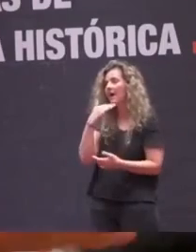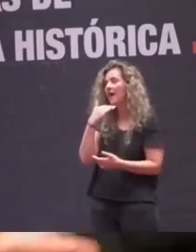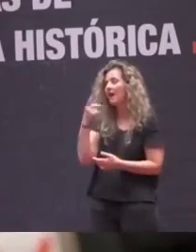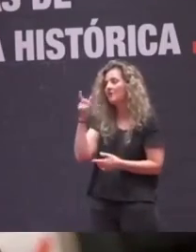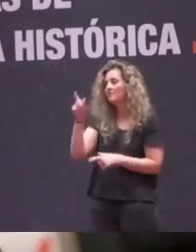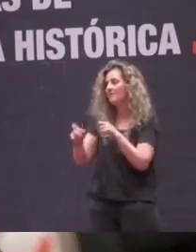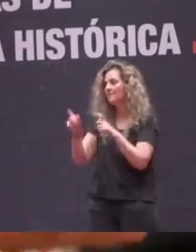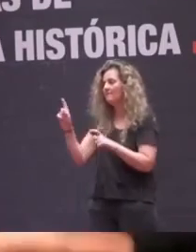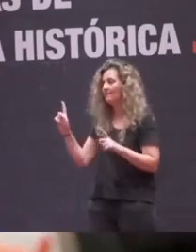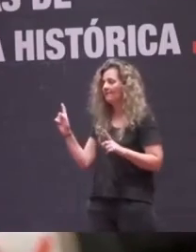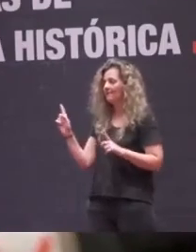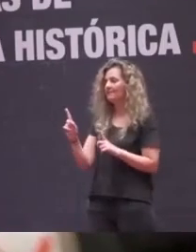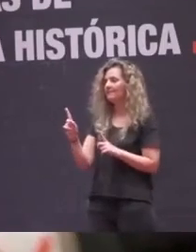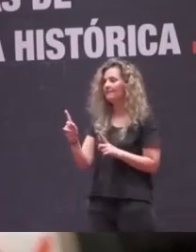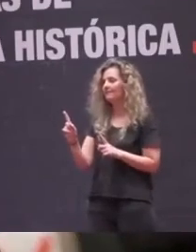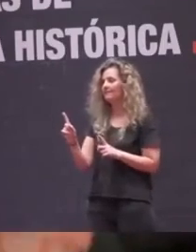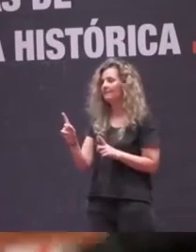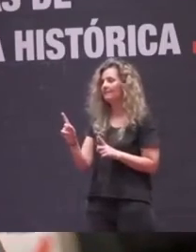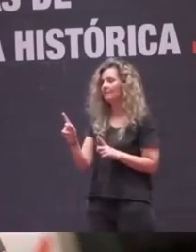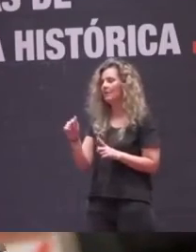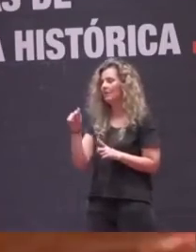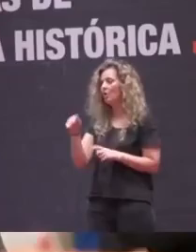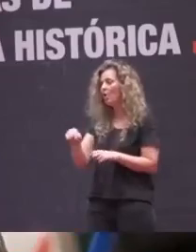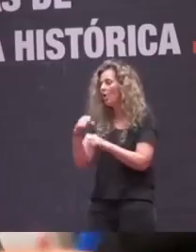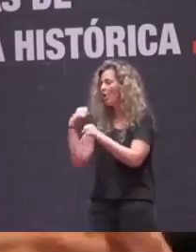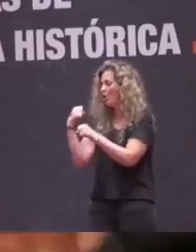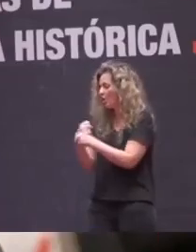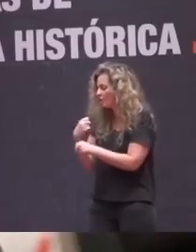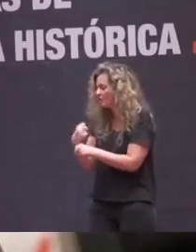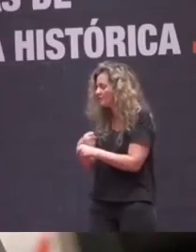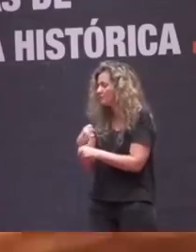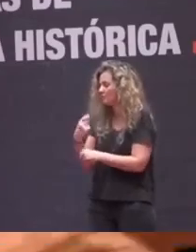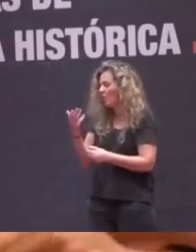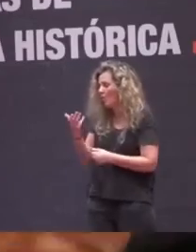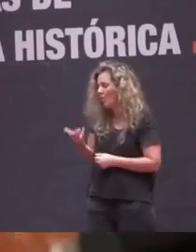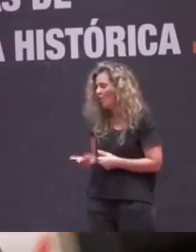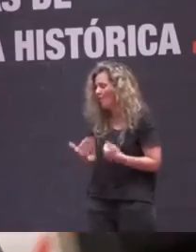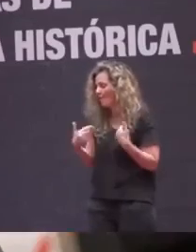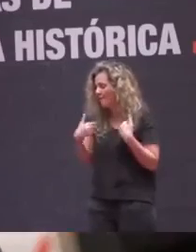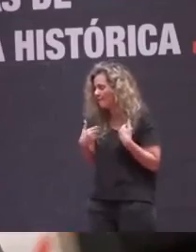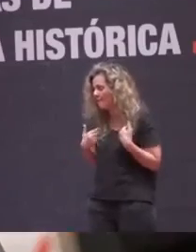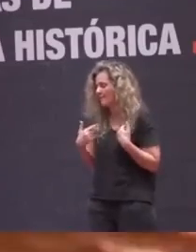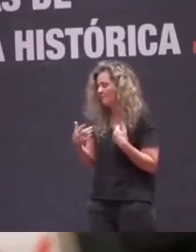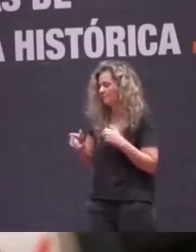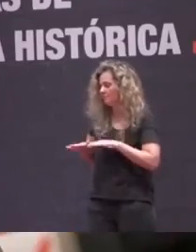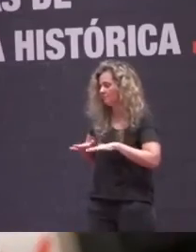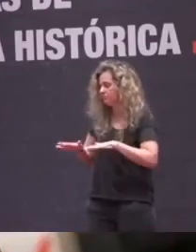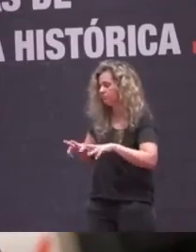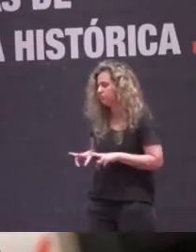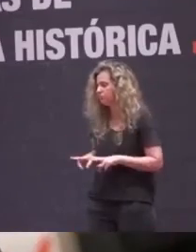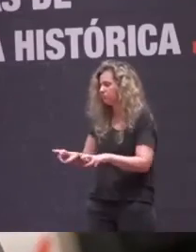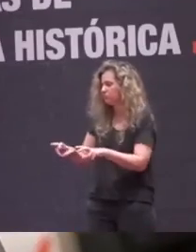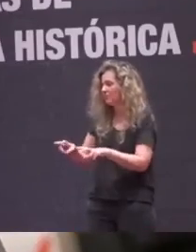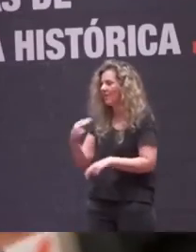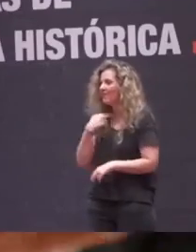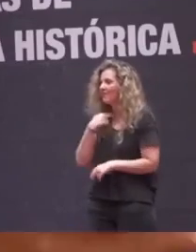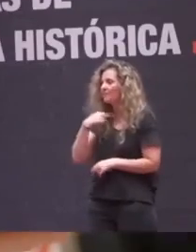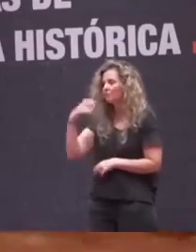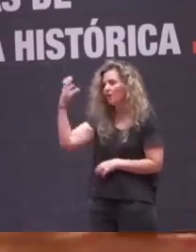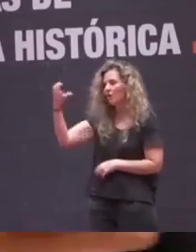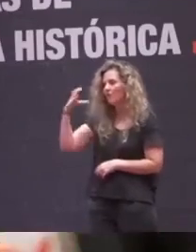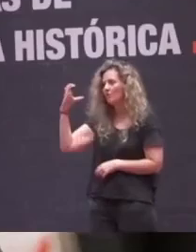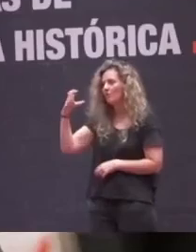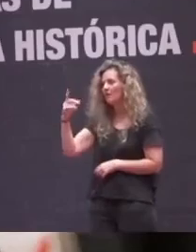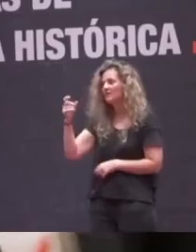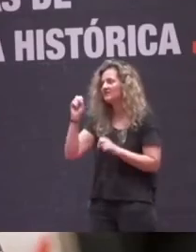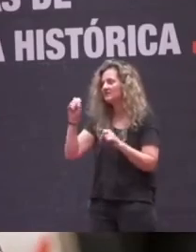aparecer como que non é. Es decir, o traballo e o peso e as iniciativas que tomou a Diputación da Coruña están